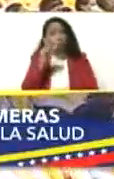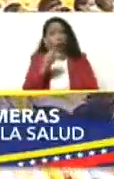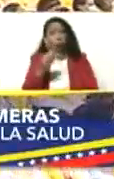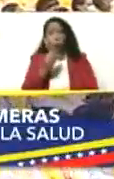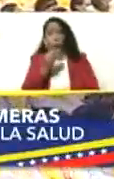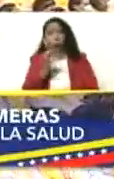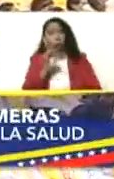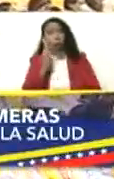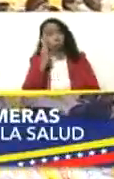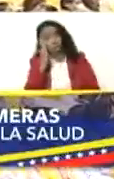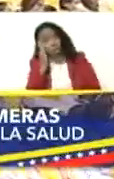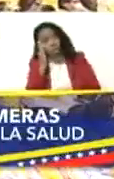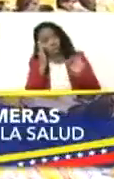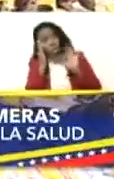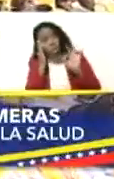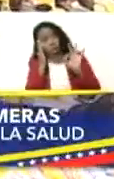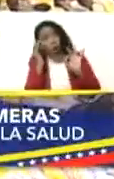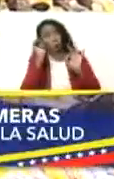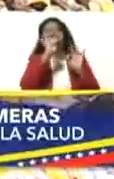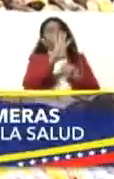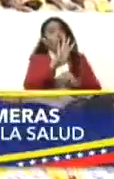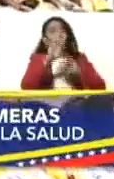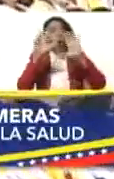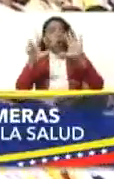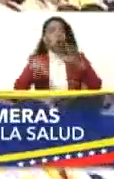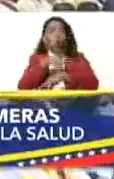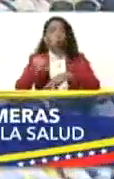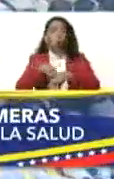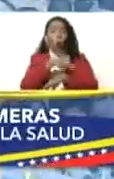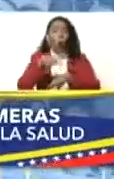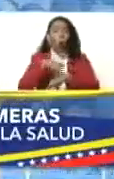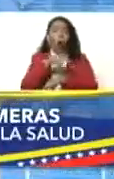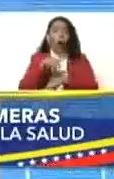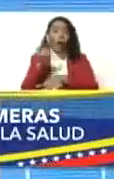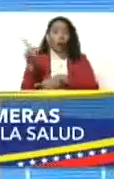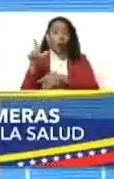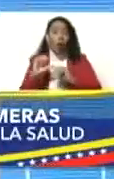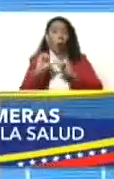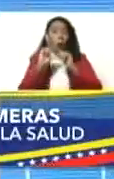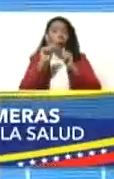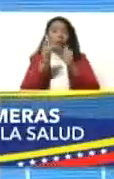sin dormir, por más de 48 horas o hasta más, empiezan a cobrar valor.